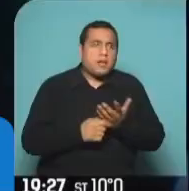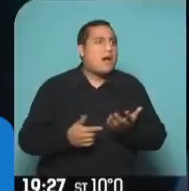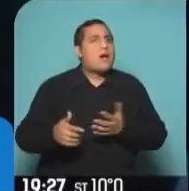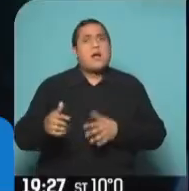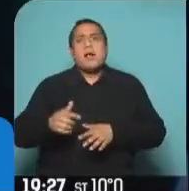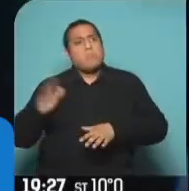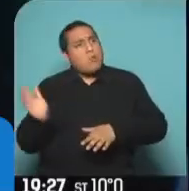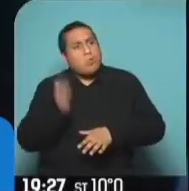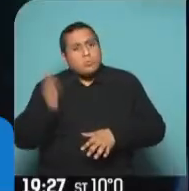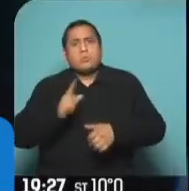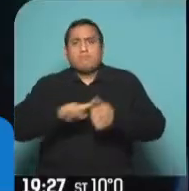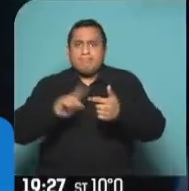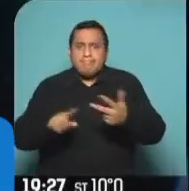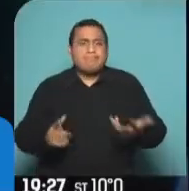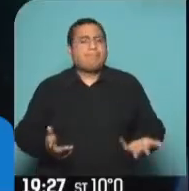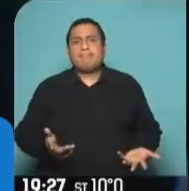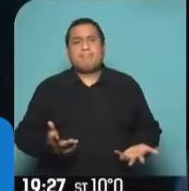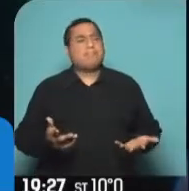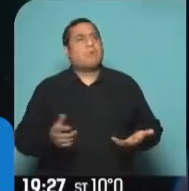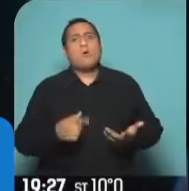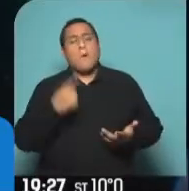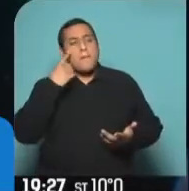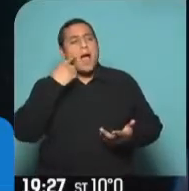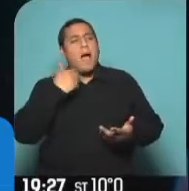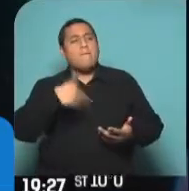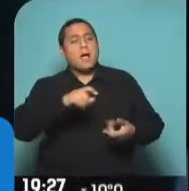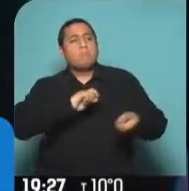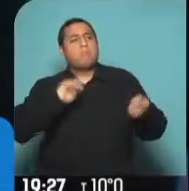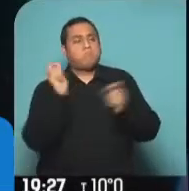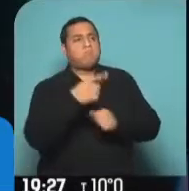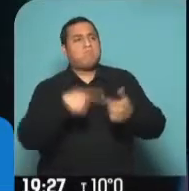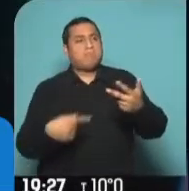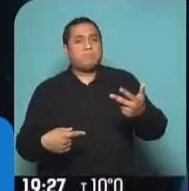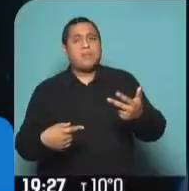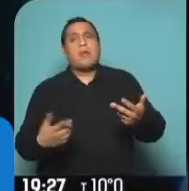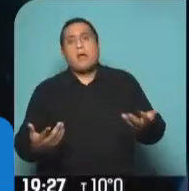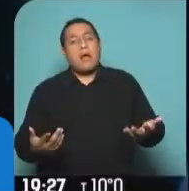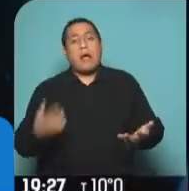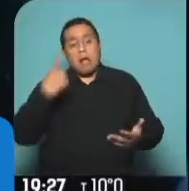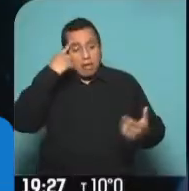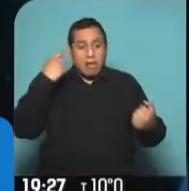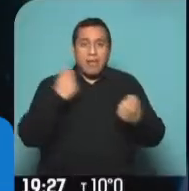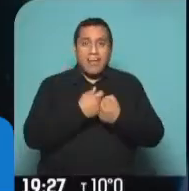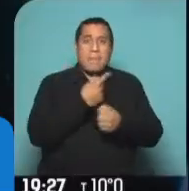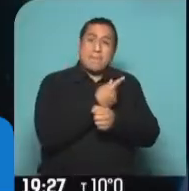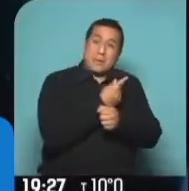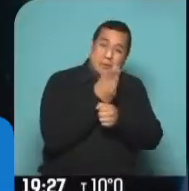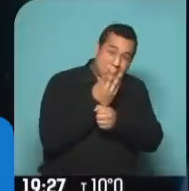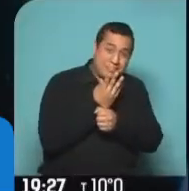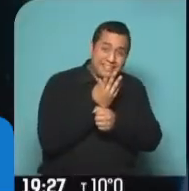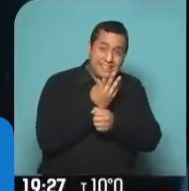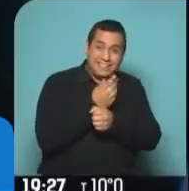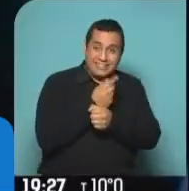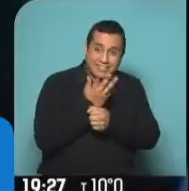productiva, hay una enorme cantidad de reformas pendientes. Ya ni nos acordamos del acuerdo Mercosur-Unión Europea, que era tapa hasta hace